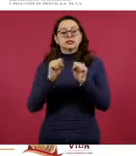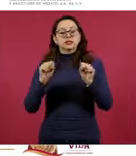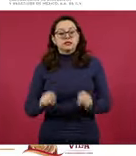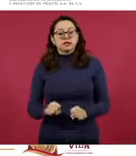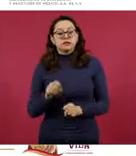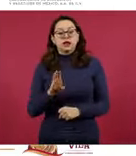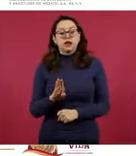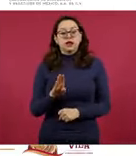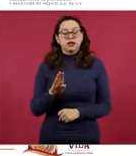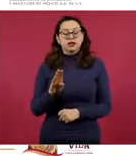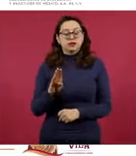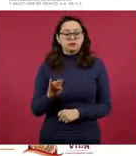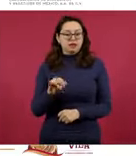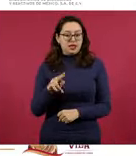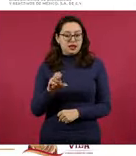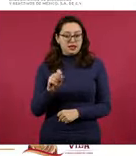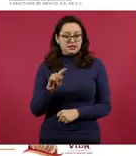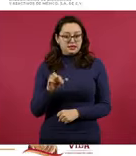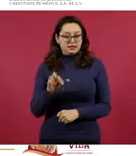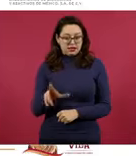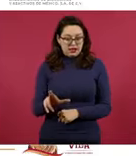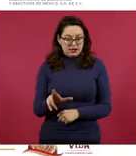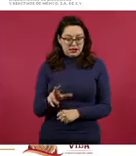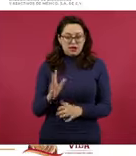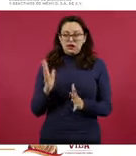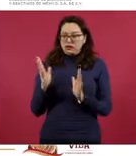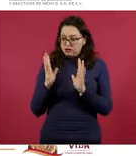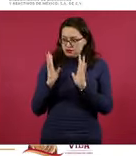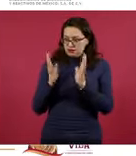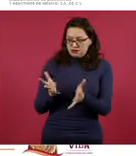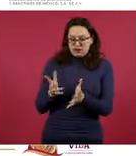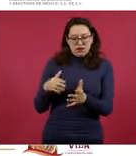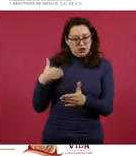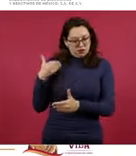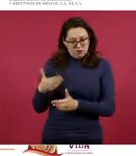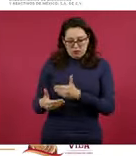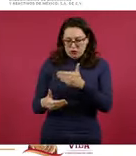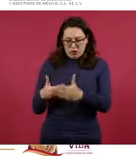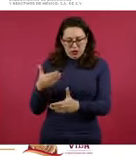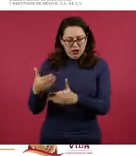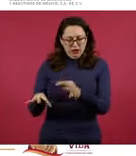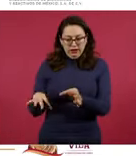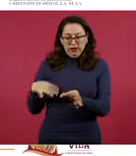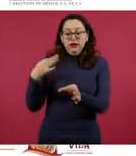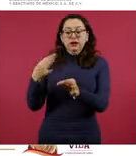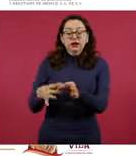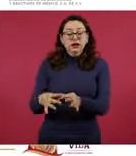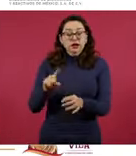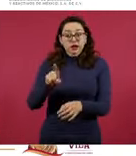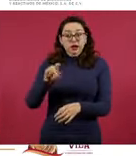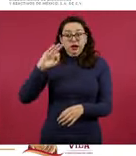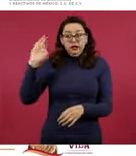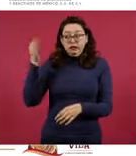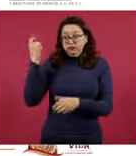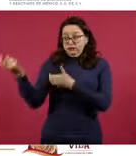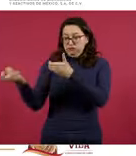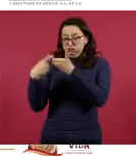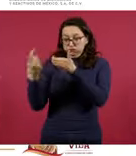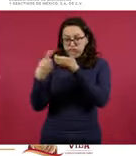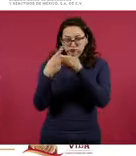ya señaladas y se concluye ahora, además de la federalización, con garantizar desde lo